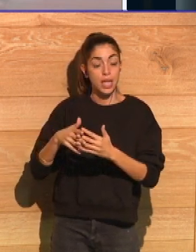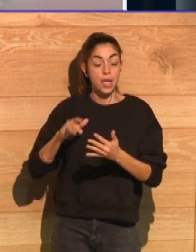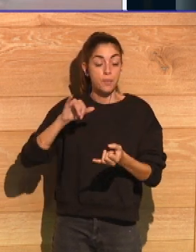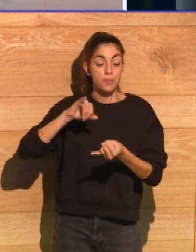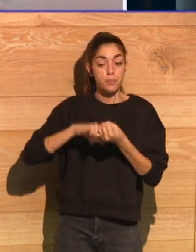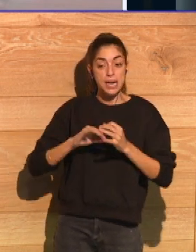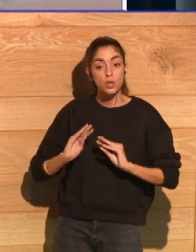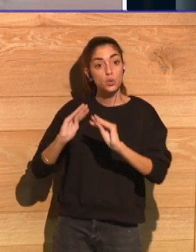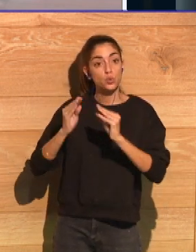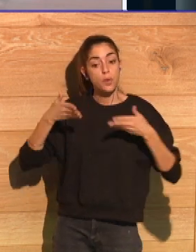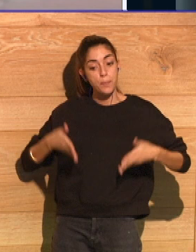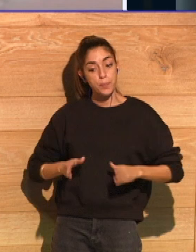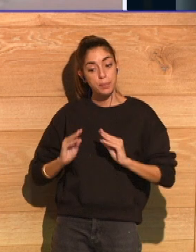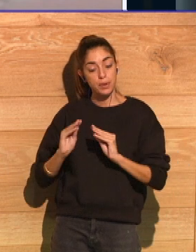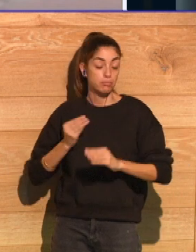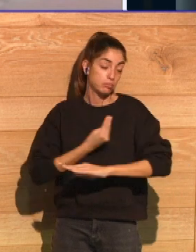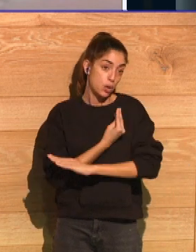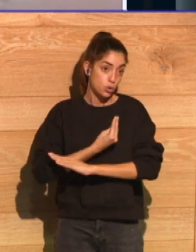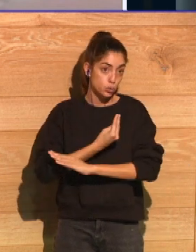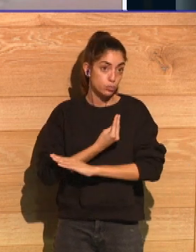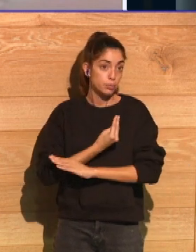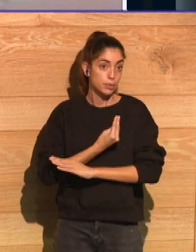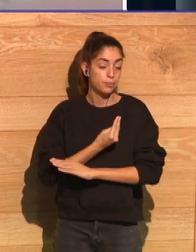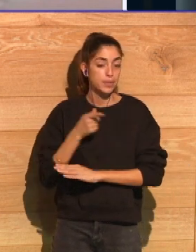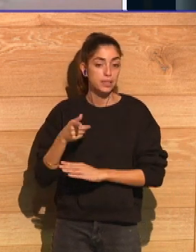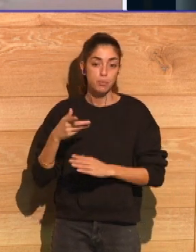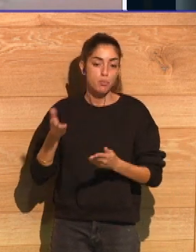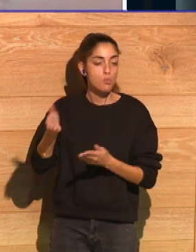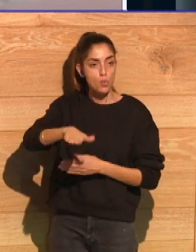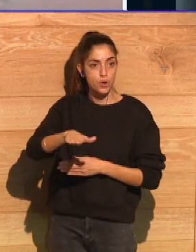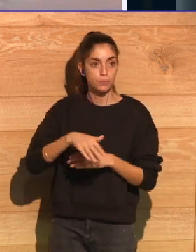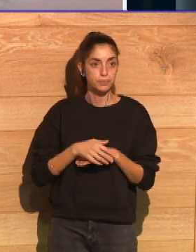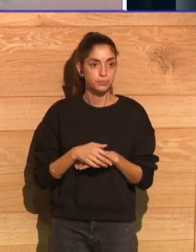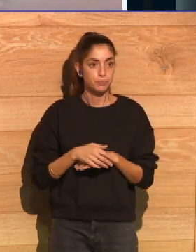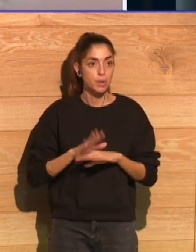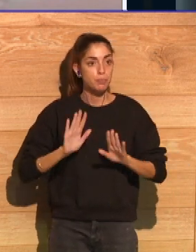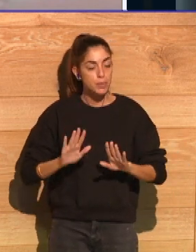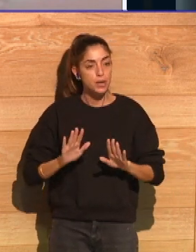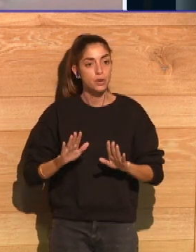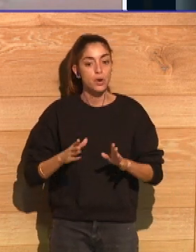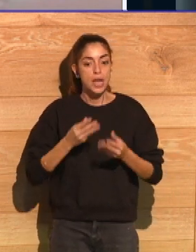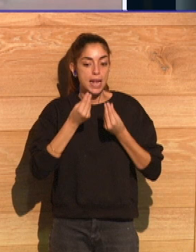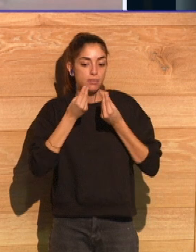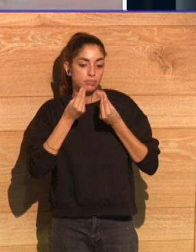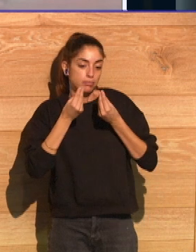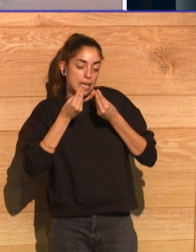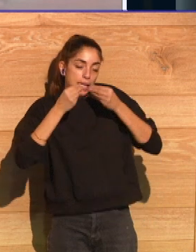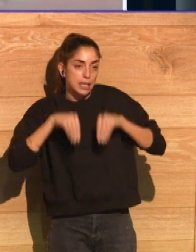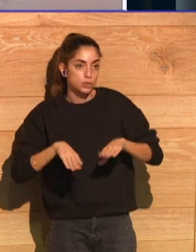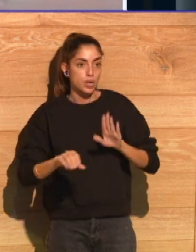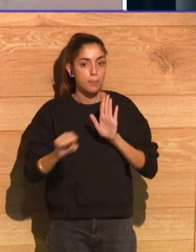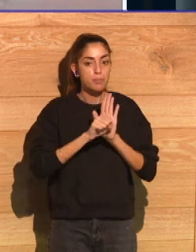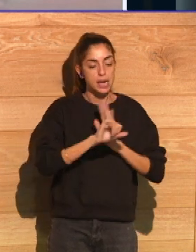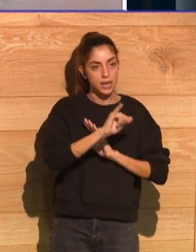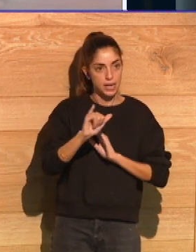Así que, bueno, tuvo una vida breve, trágica, sí, pero que realmente dejó su marca, dejó su huella. Y